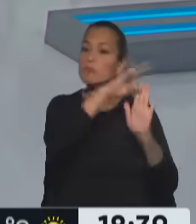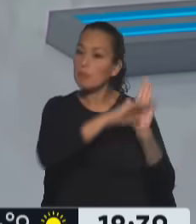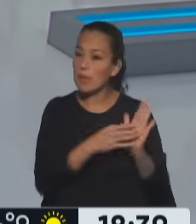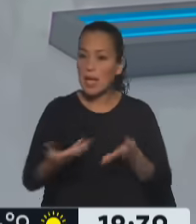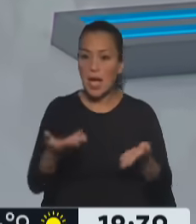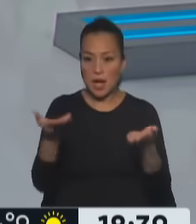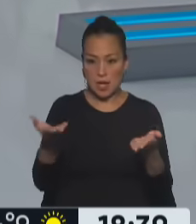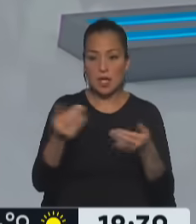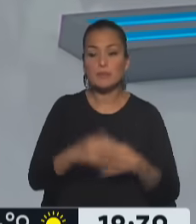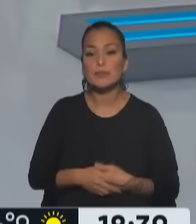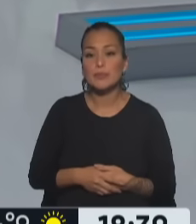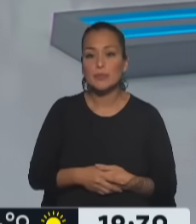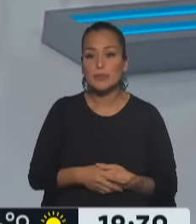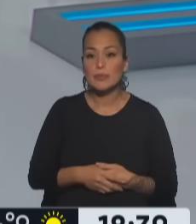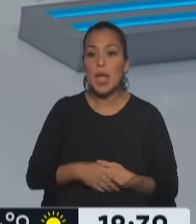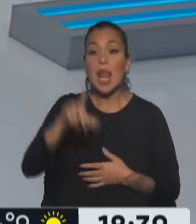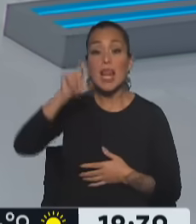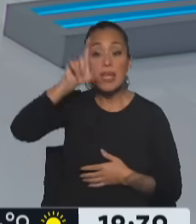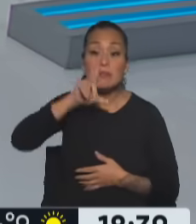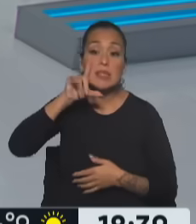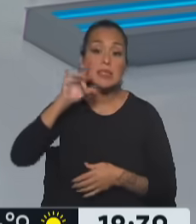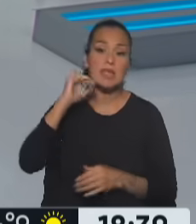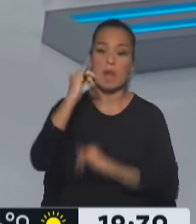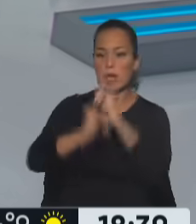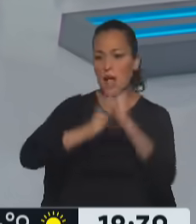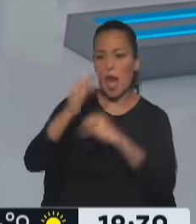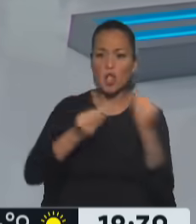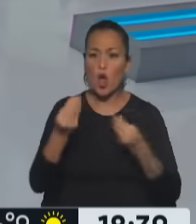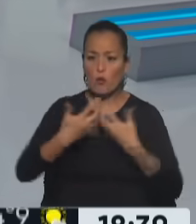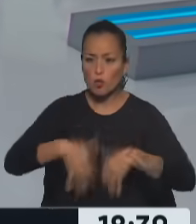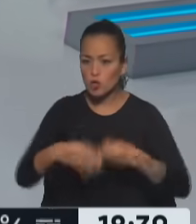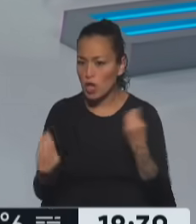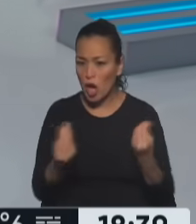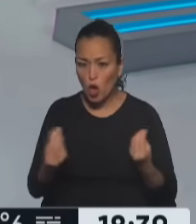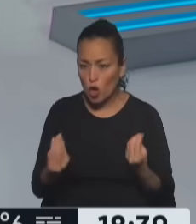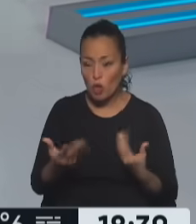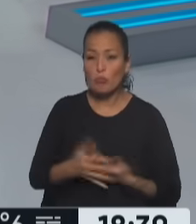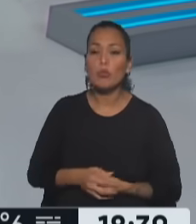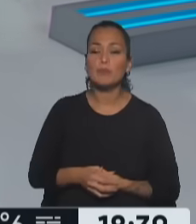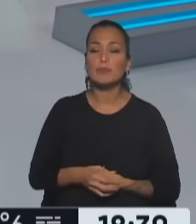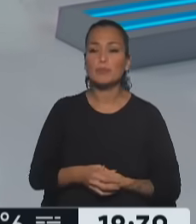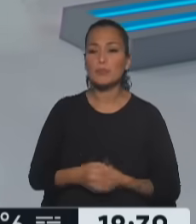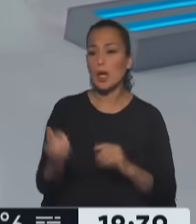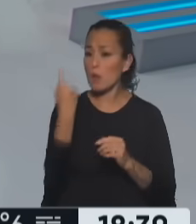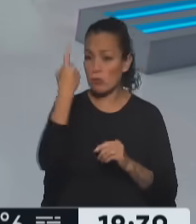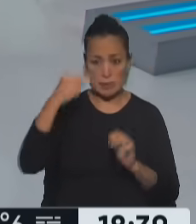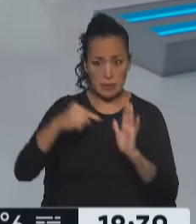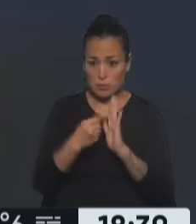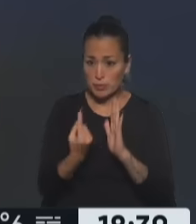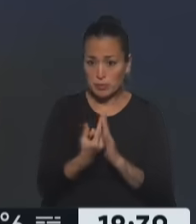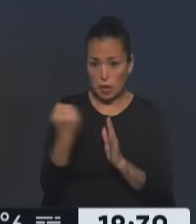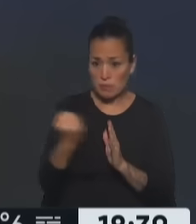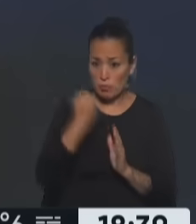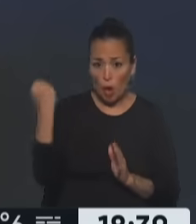Leticia le vamos a estar explicando. Bueno, allí está, cómo funciona este sistema de elecciones. Leticia, a ver. Sí, el primer punto clave, todos los